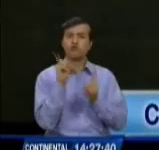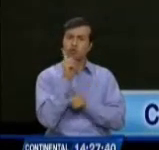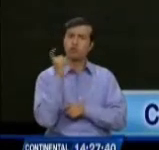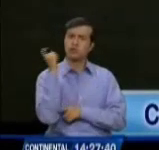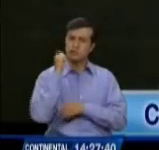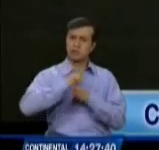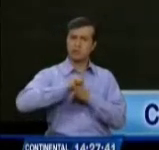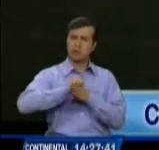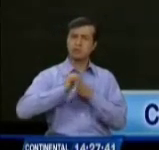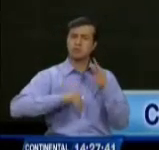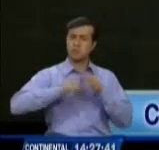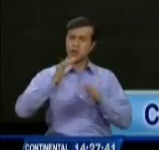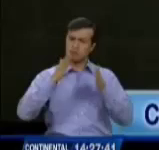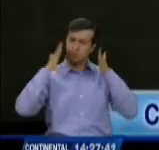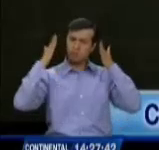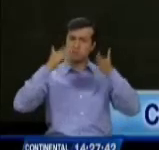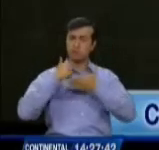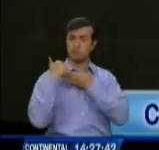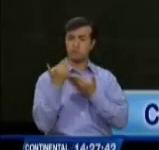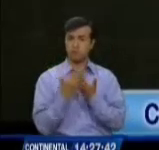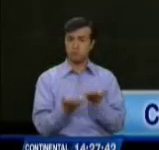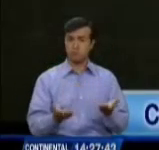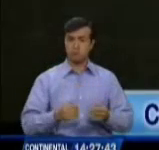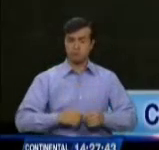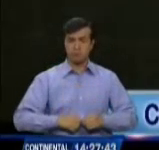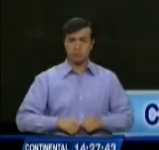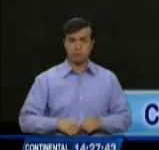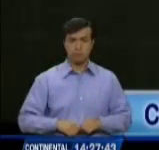que se necesita en este momento.